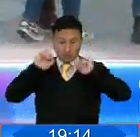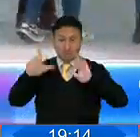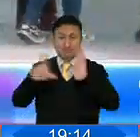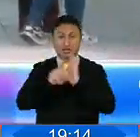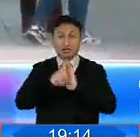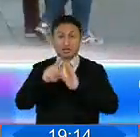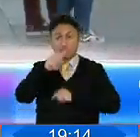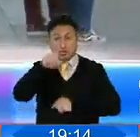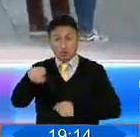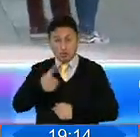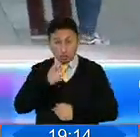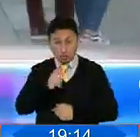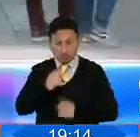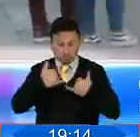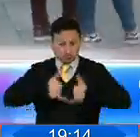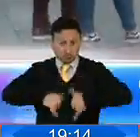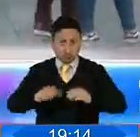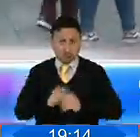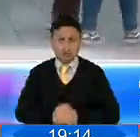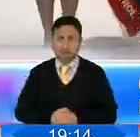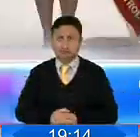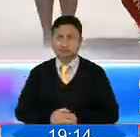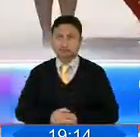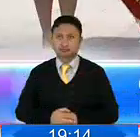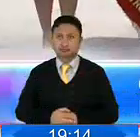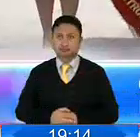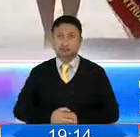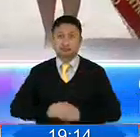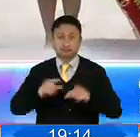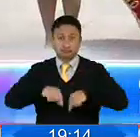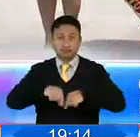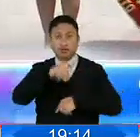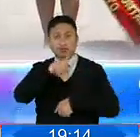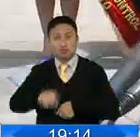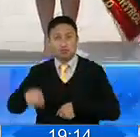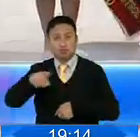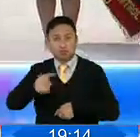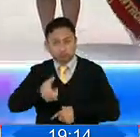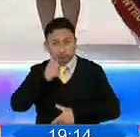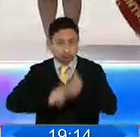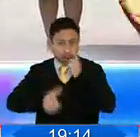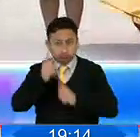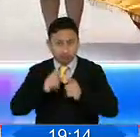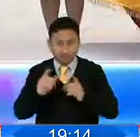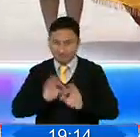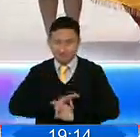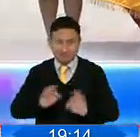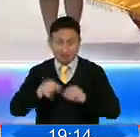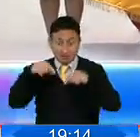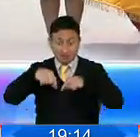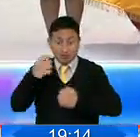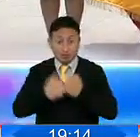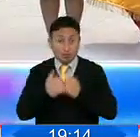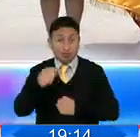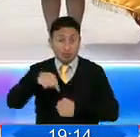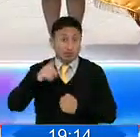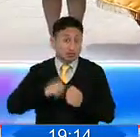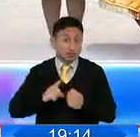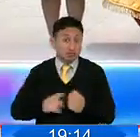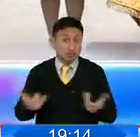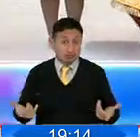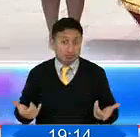seca mientras se analiza el avance de la pandemia. Mantener la prohibición de consumo de bebidas alcohólicas, que es el grave problema que tienen